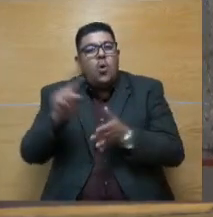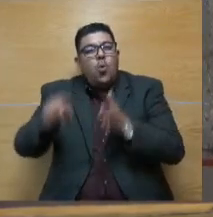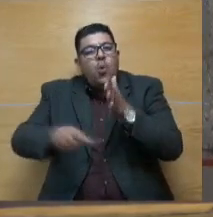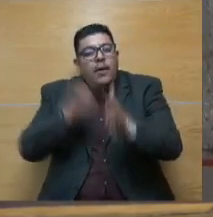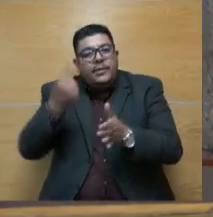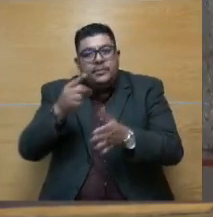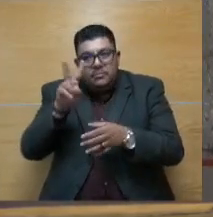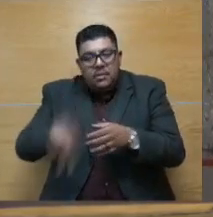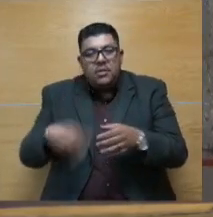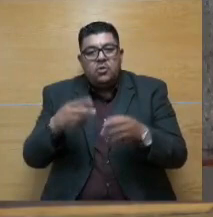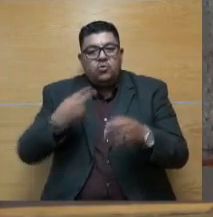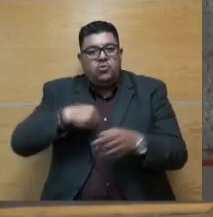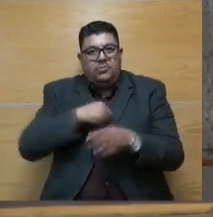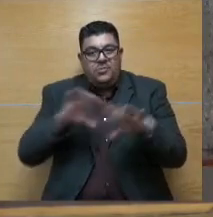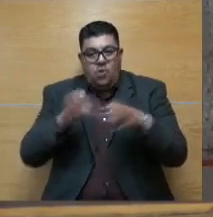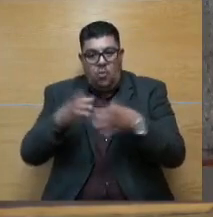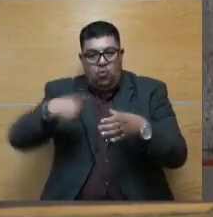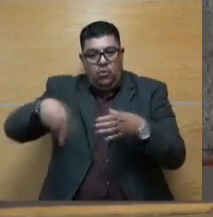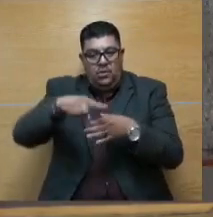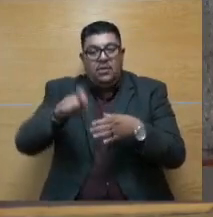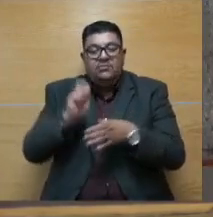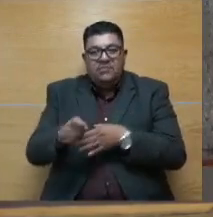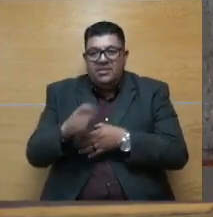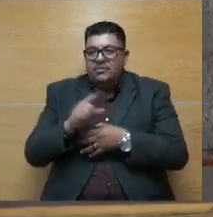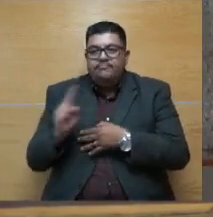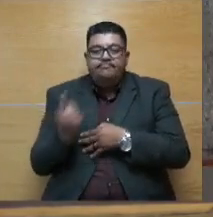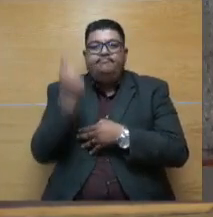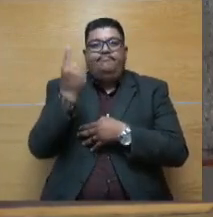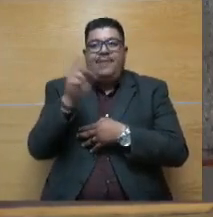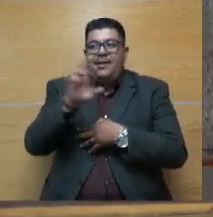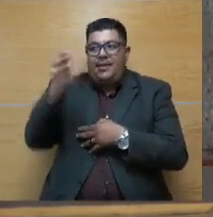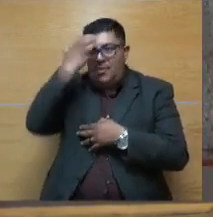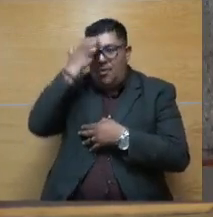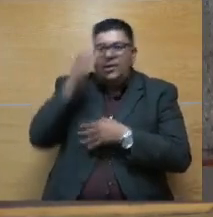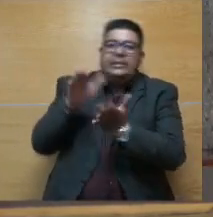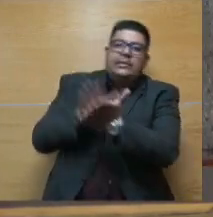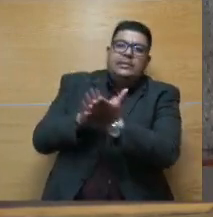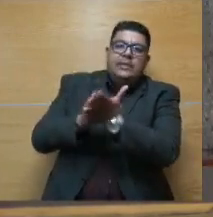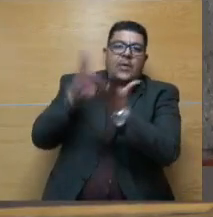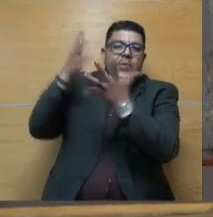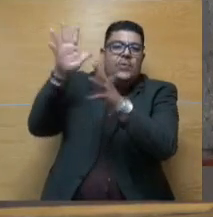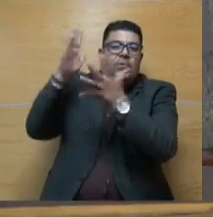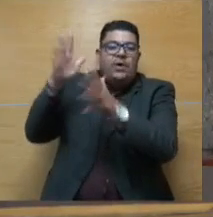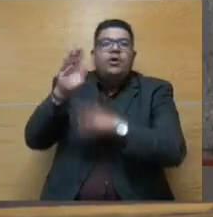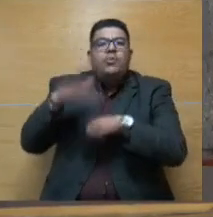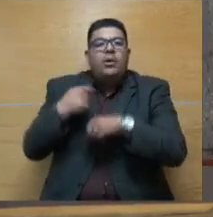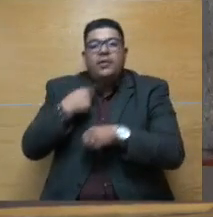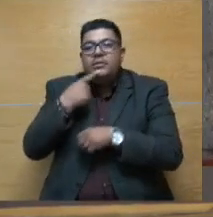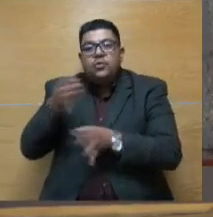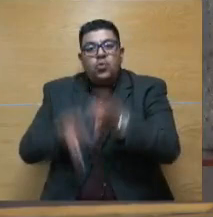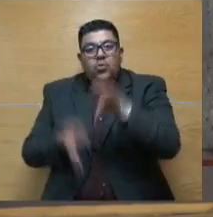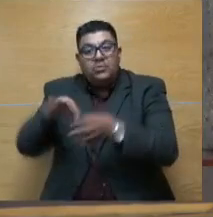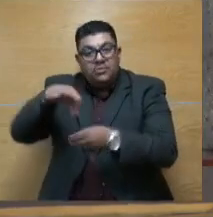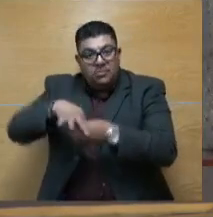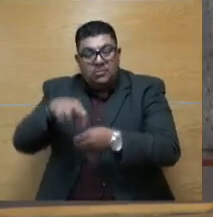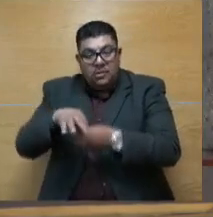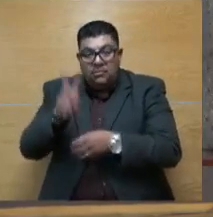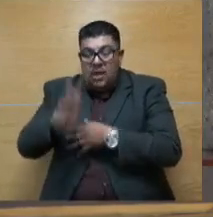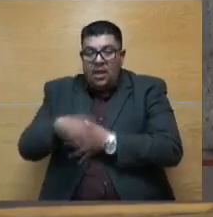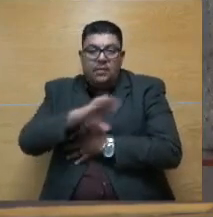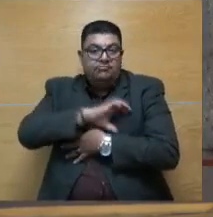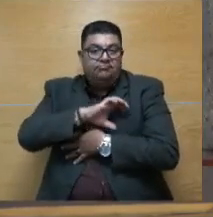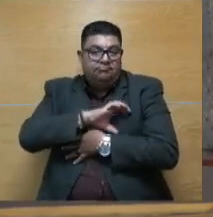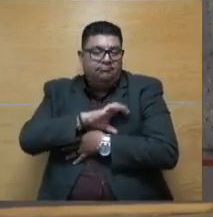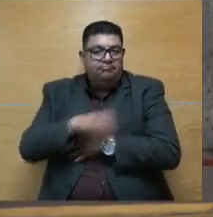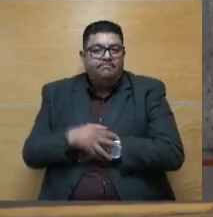nuestra comunidad una persona muy reconocida por sus aportes a la justicia electoral a quien se le